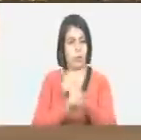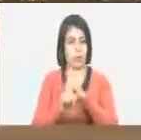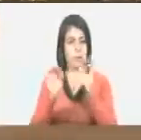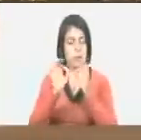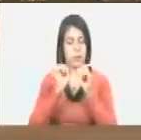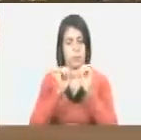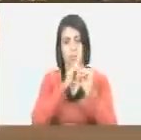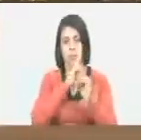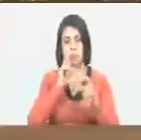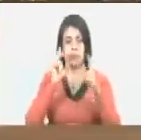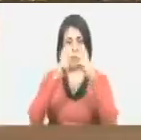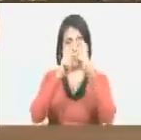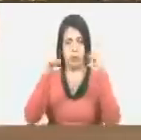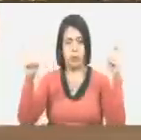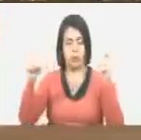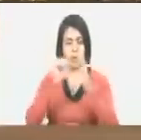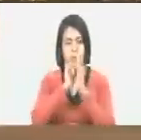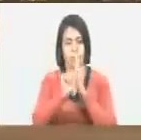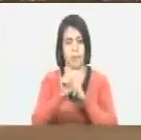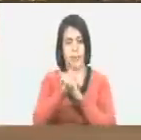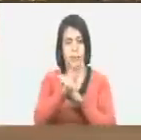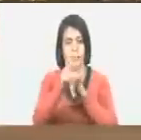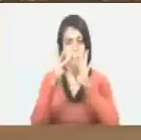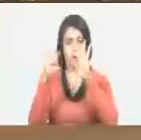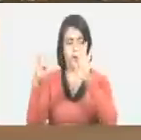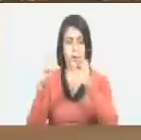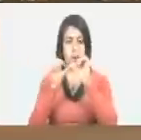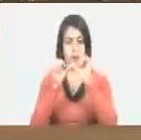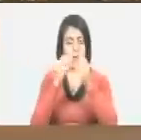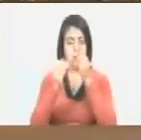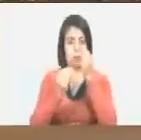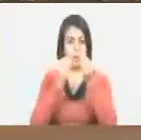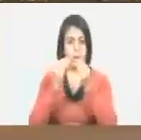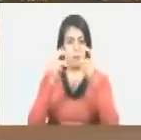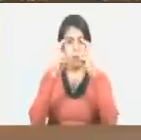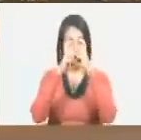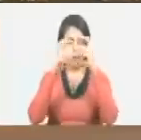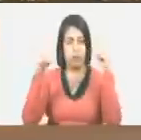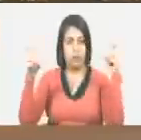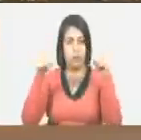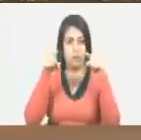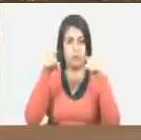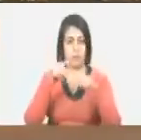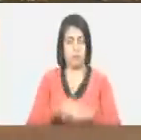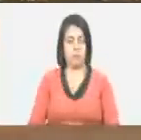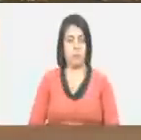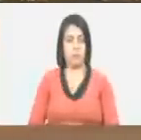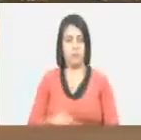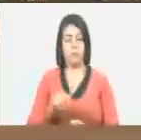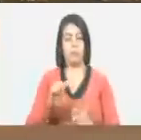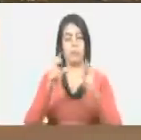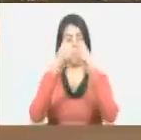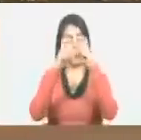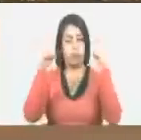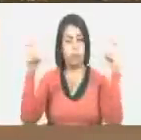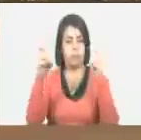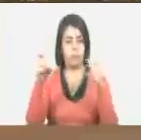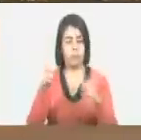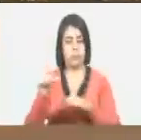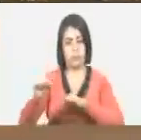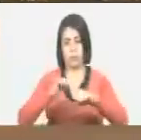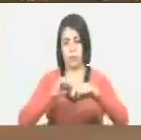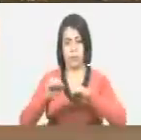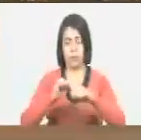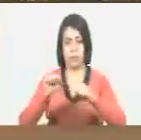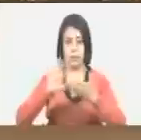la denominación del epígrafe del artículo 28, quedando redactado de la siguiente manera. Epígrafe, acción